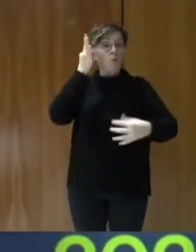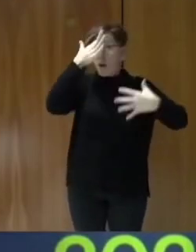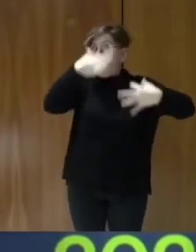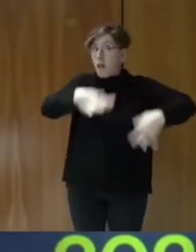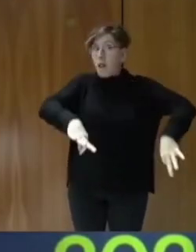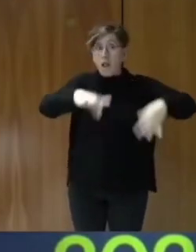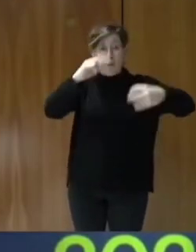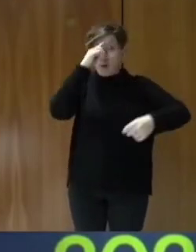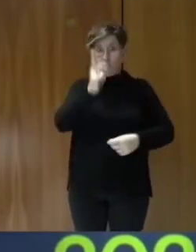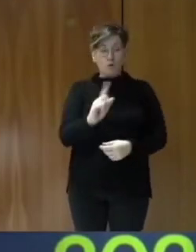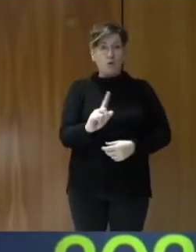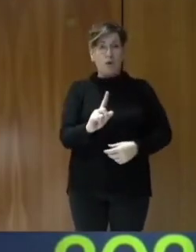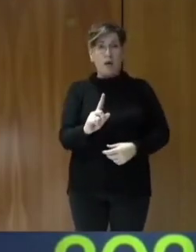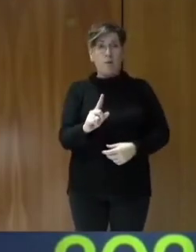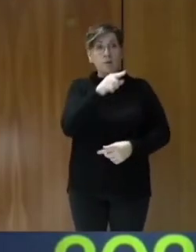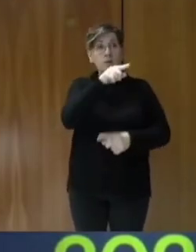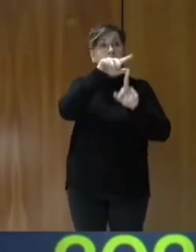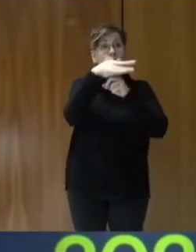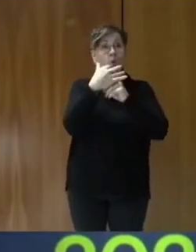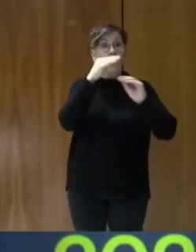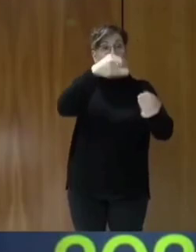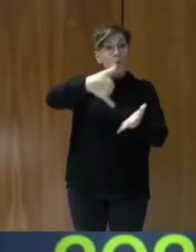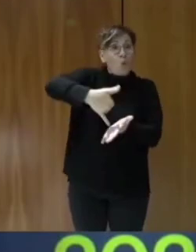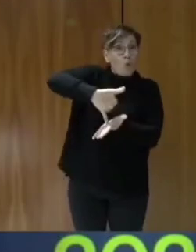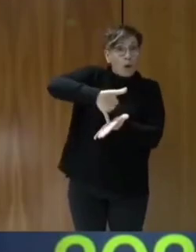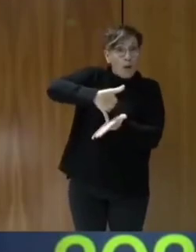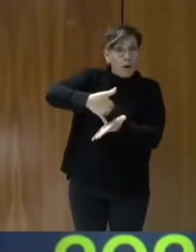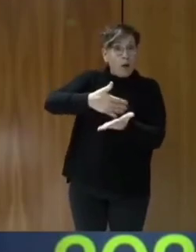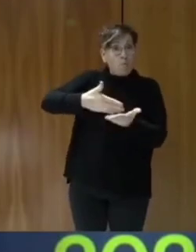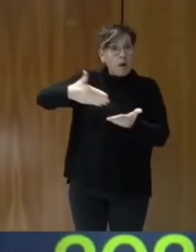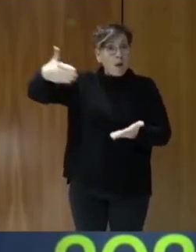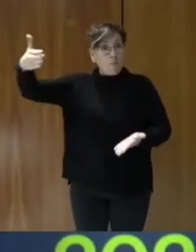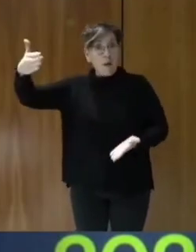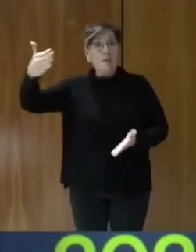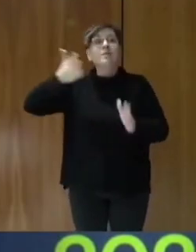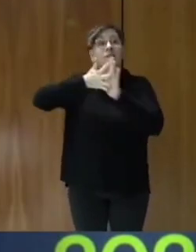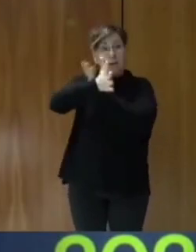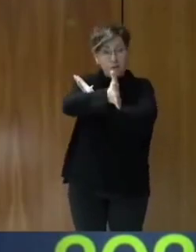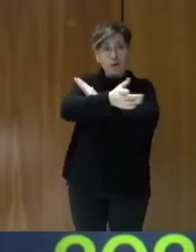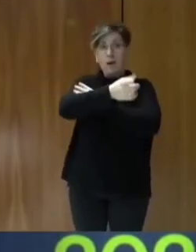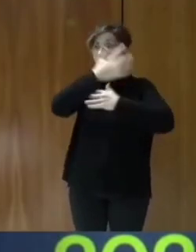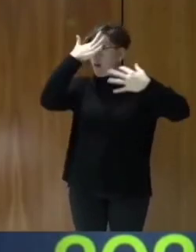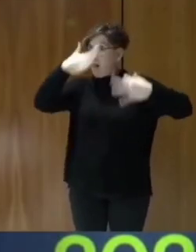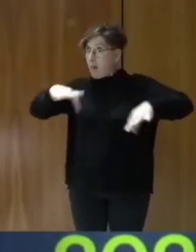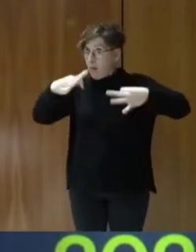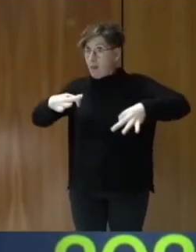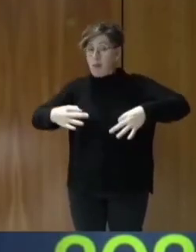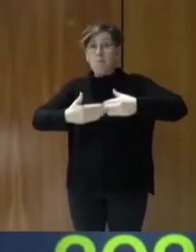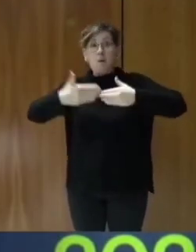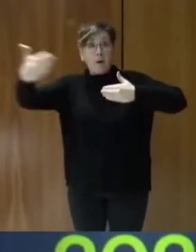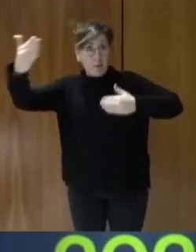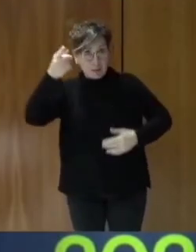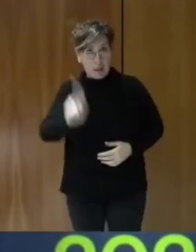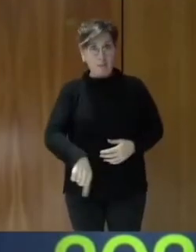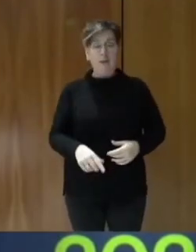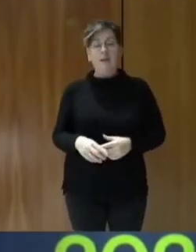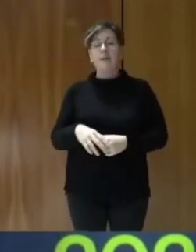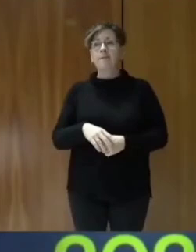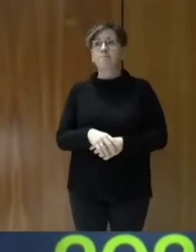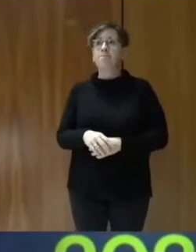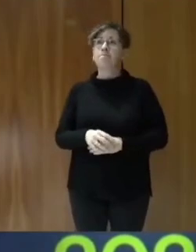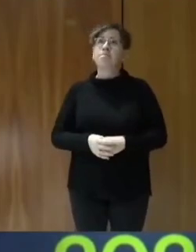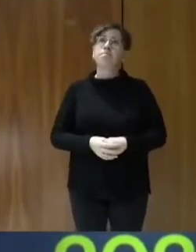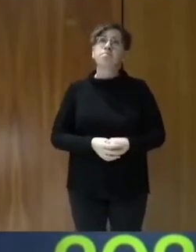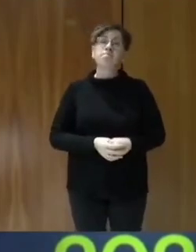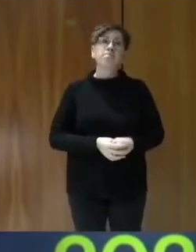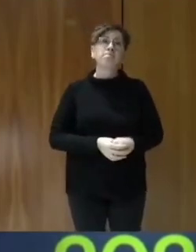cuanta más situación de vulnerabilidad tengan esas mujeres, más probabilidades hay de que no lo sepan. Y, por tanto, de que